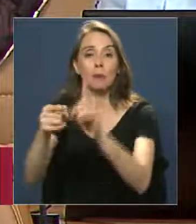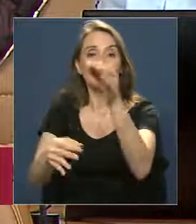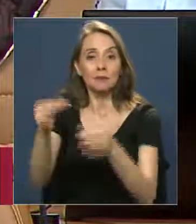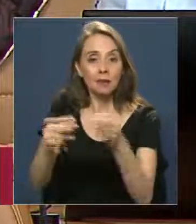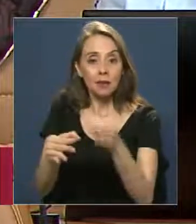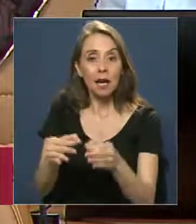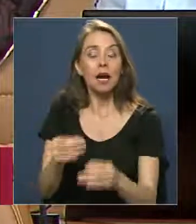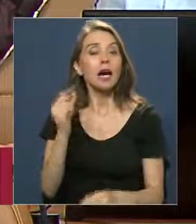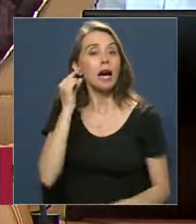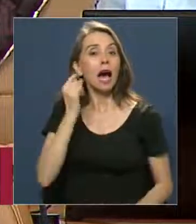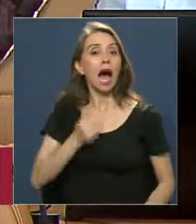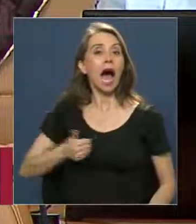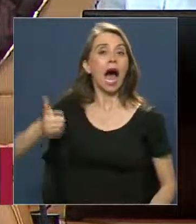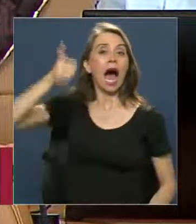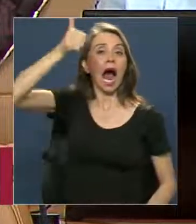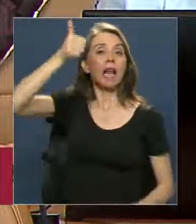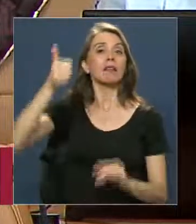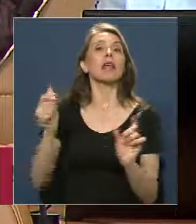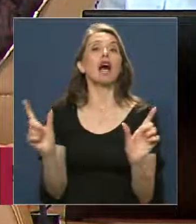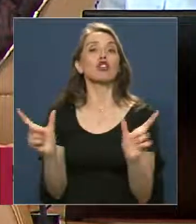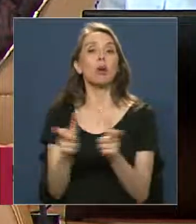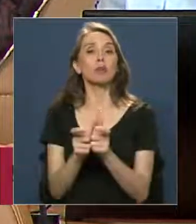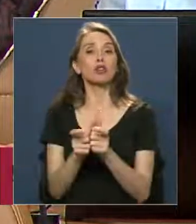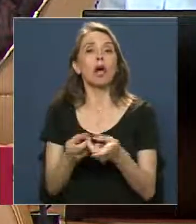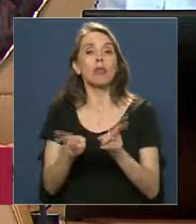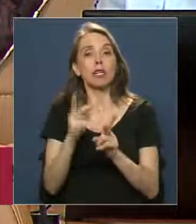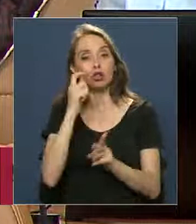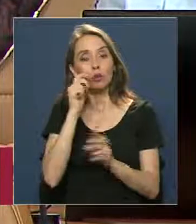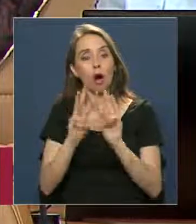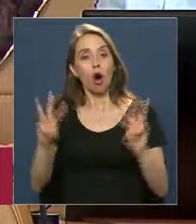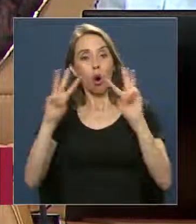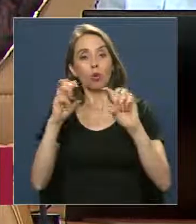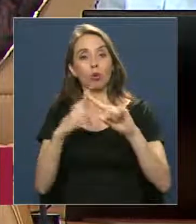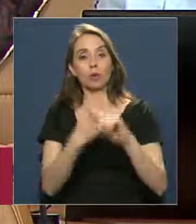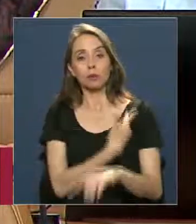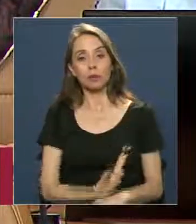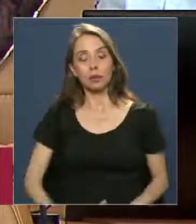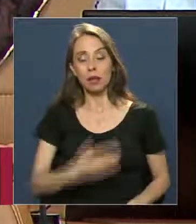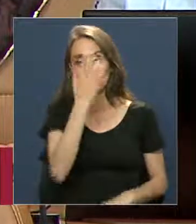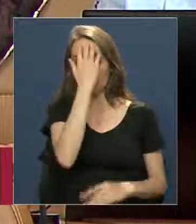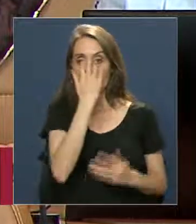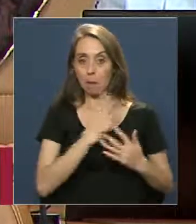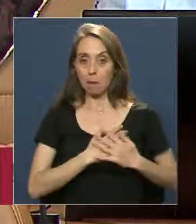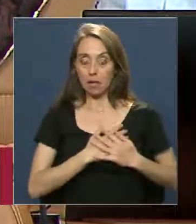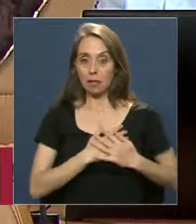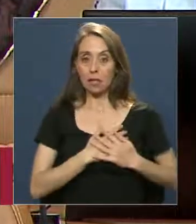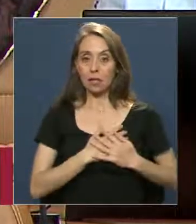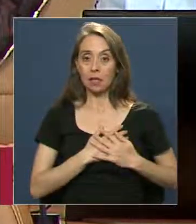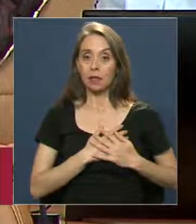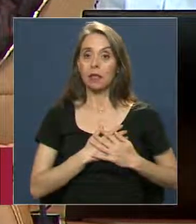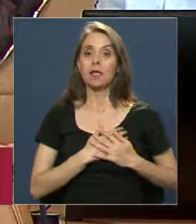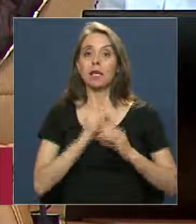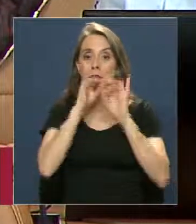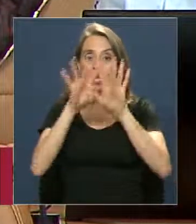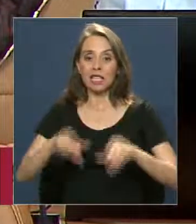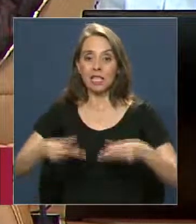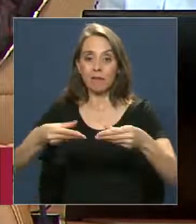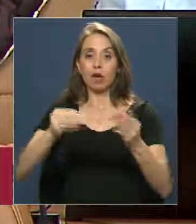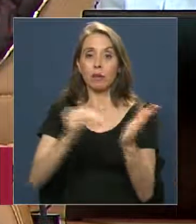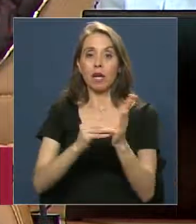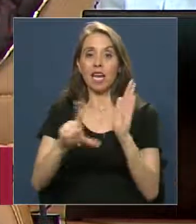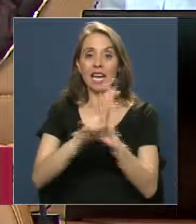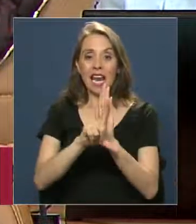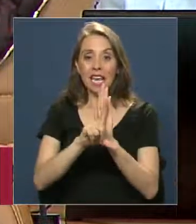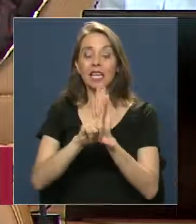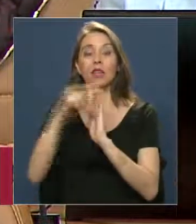propia Alta Comisionada de los Derechos Humanos de las Naciones Unidas, la expresidenta Michelle Bachelet, señaló en uno de sus informes que la ley de